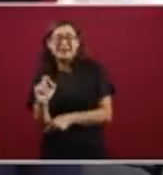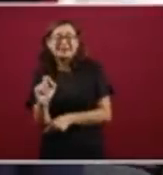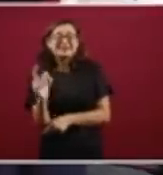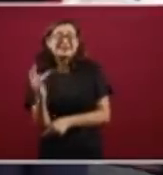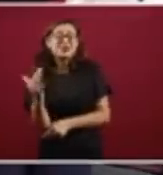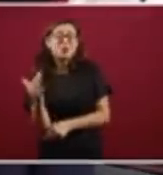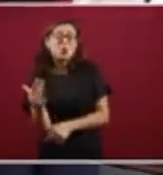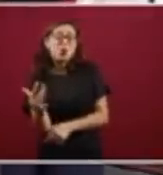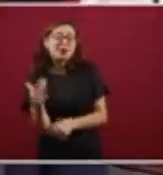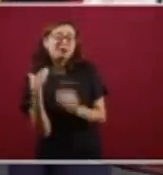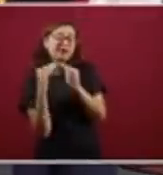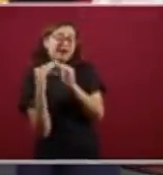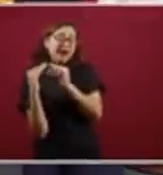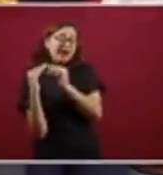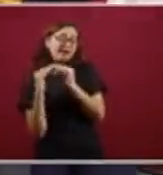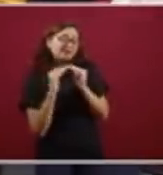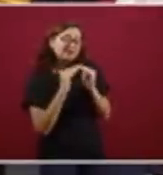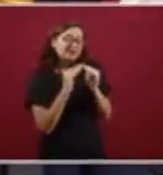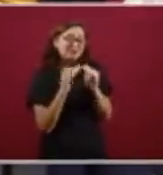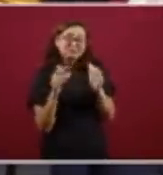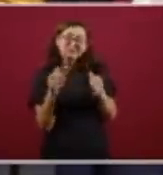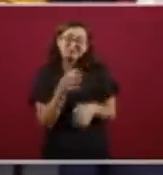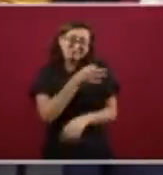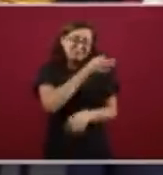50 casas.